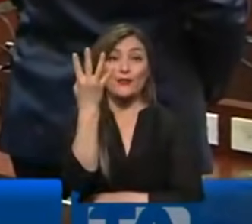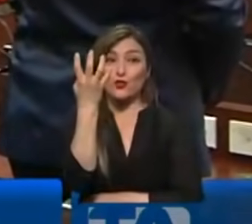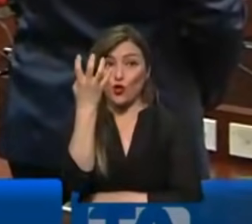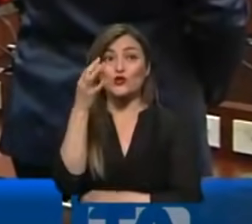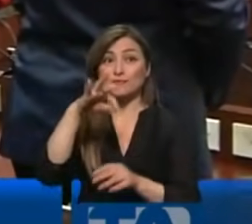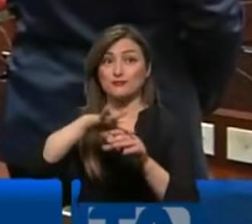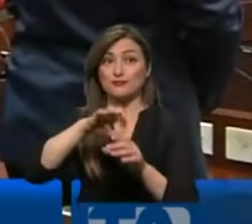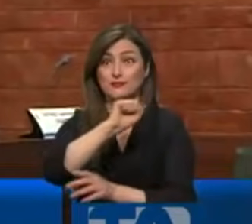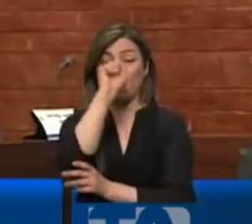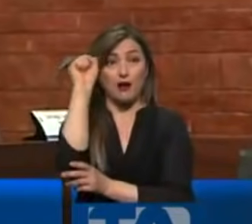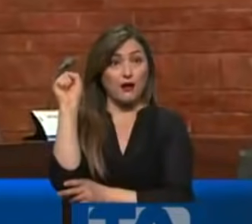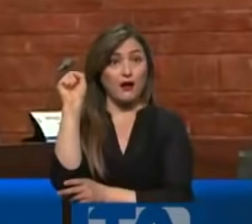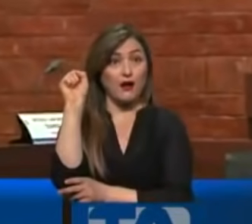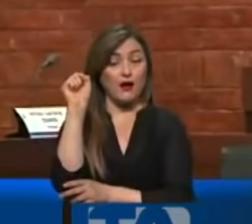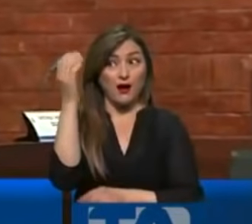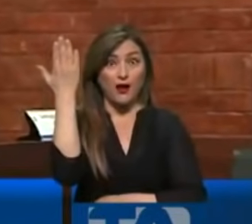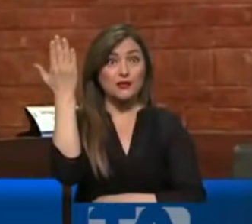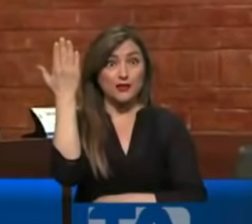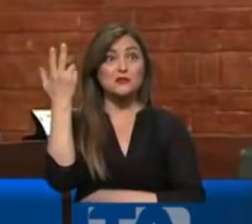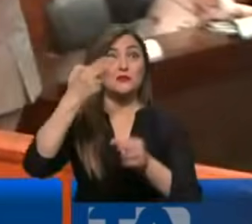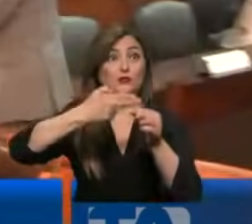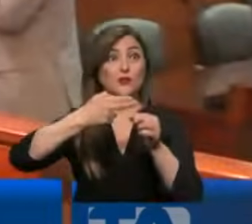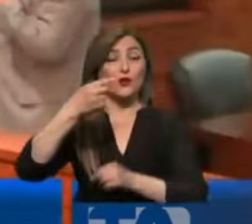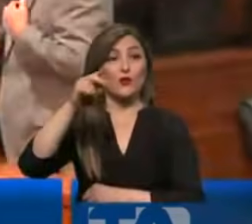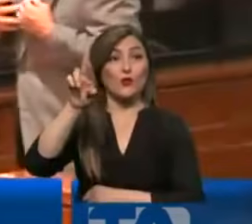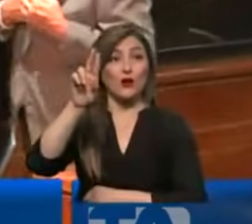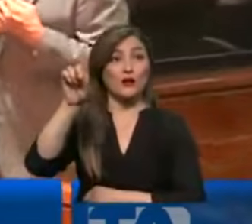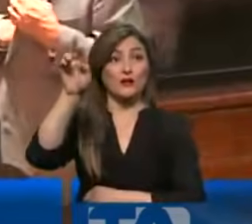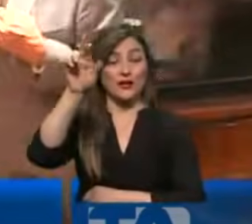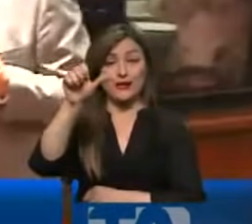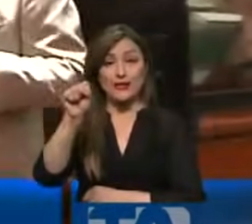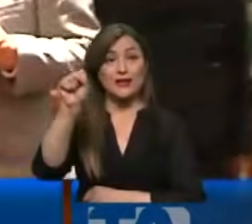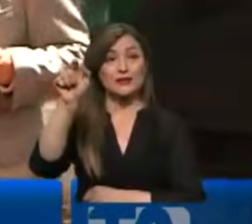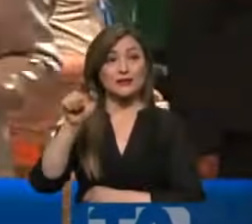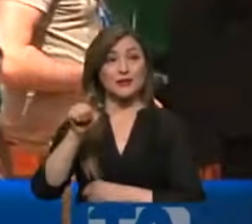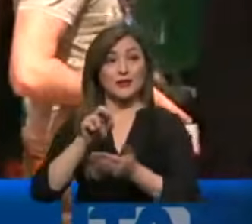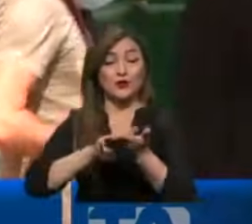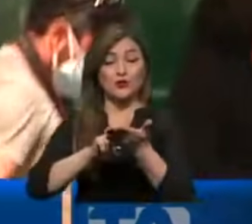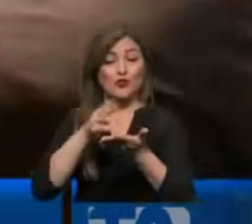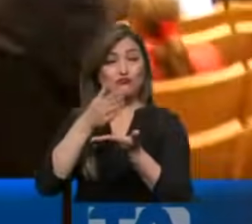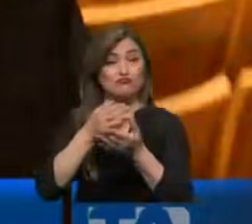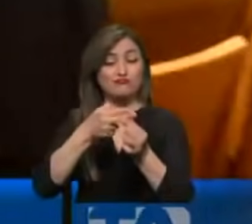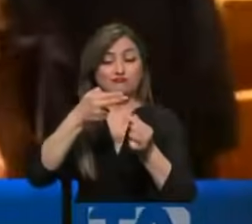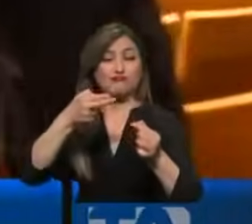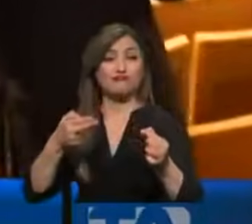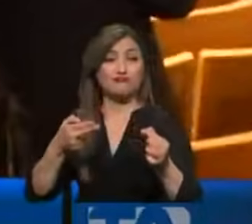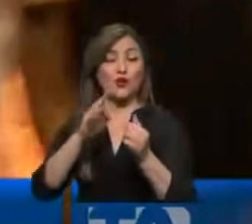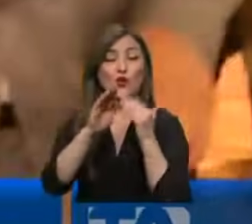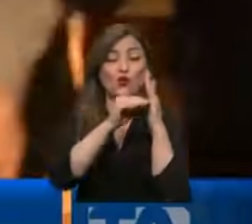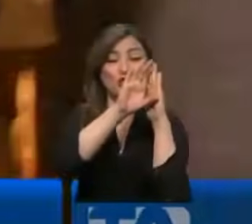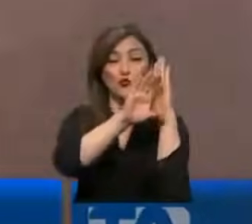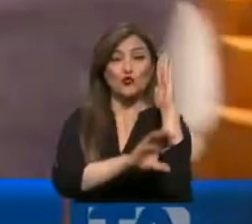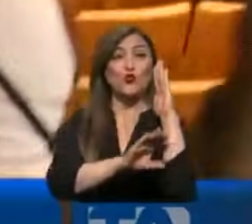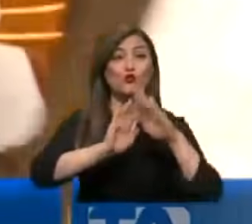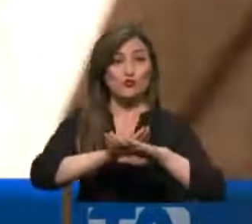elegida vicealcaldesa Brit Baca y Santiago Guarderas, que abandonó la sala en media sesión tras calificar de inconstitucional